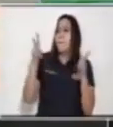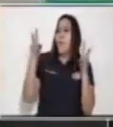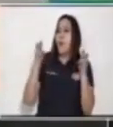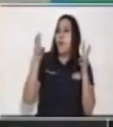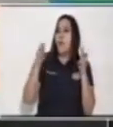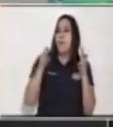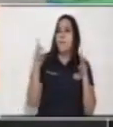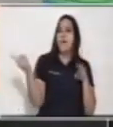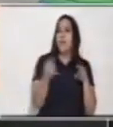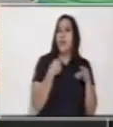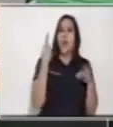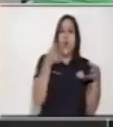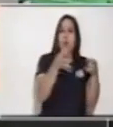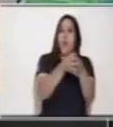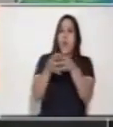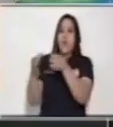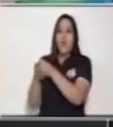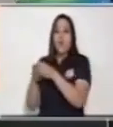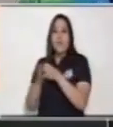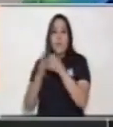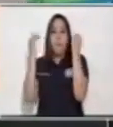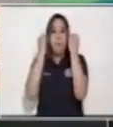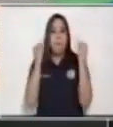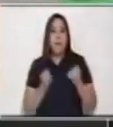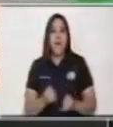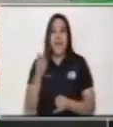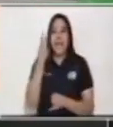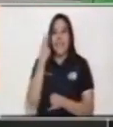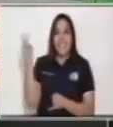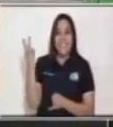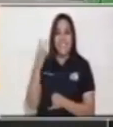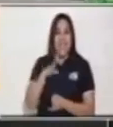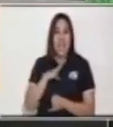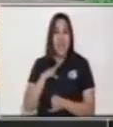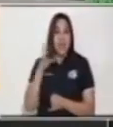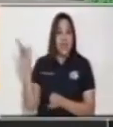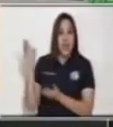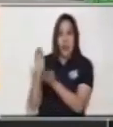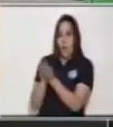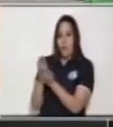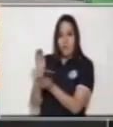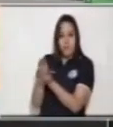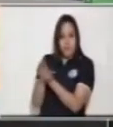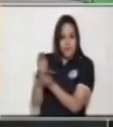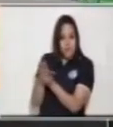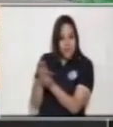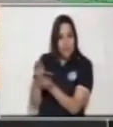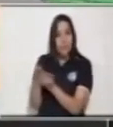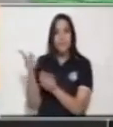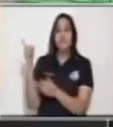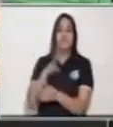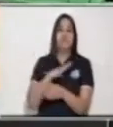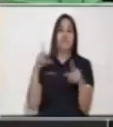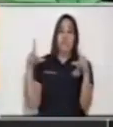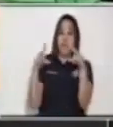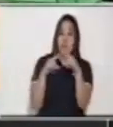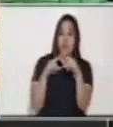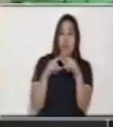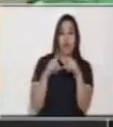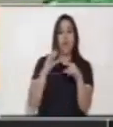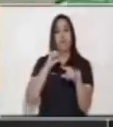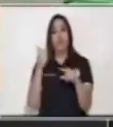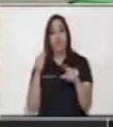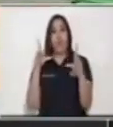los grupos de figuras que tengo acá. Tengo ranas, rectángulos,